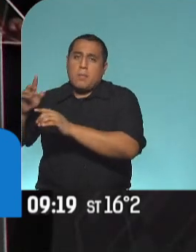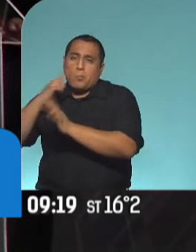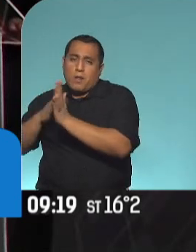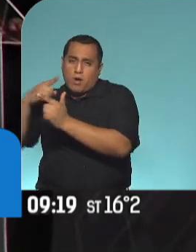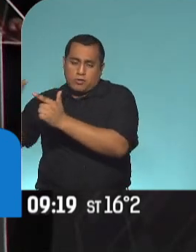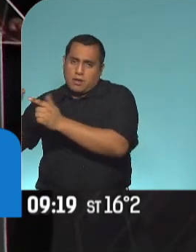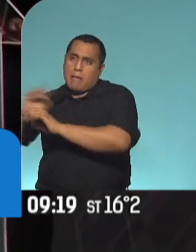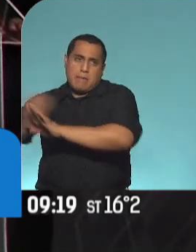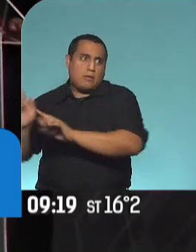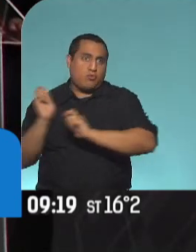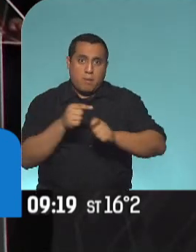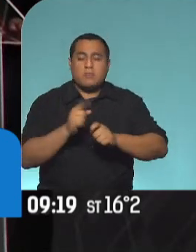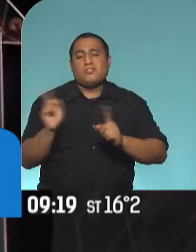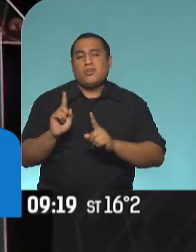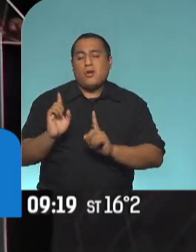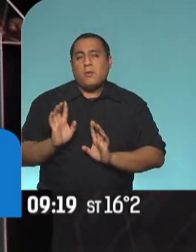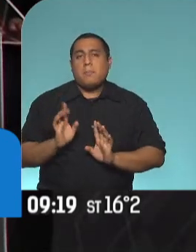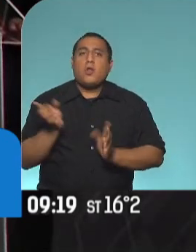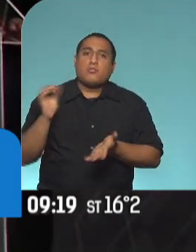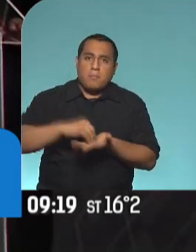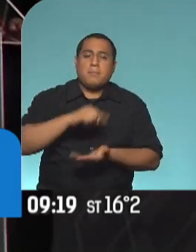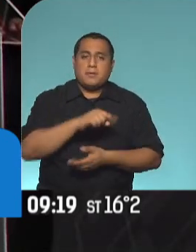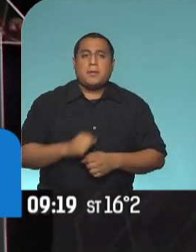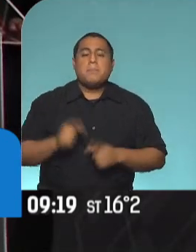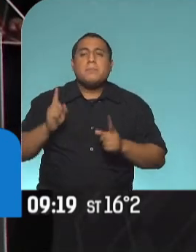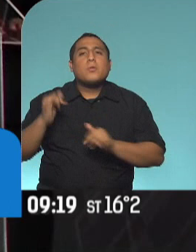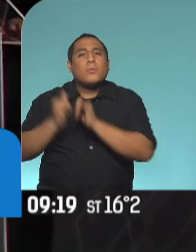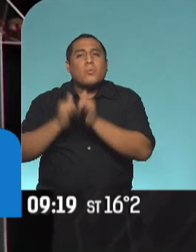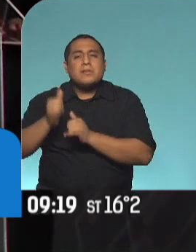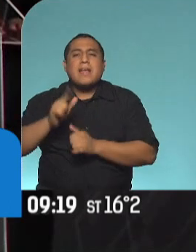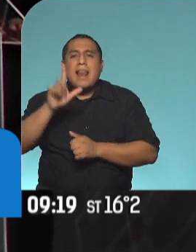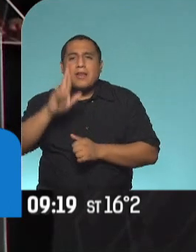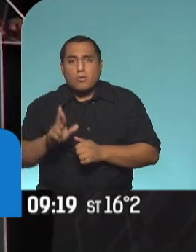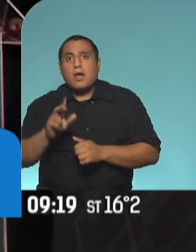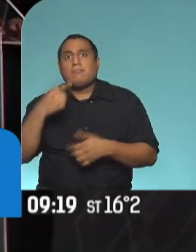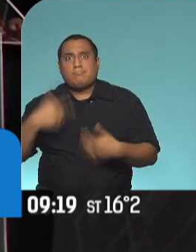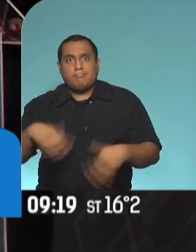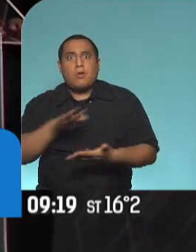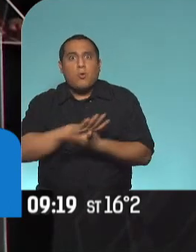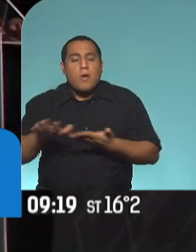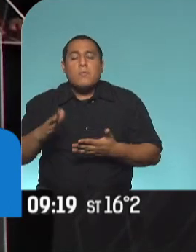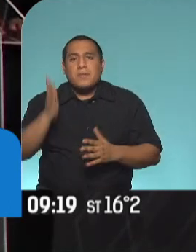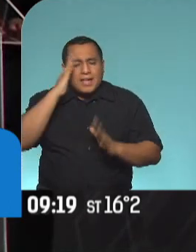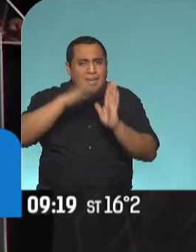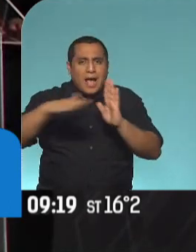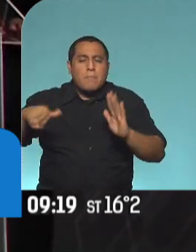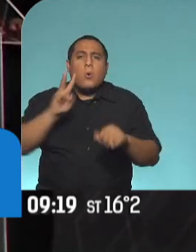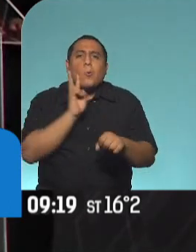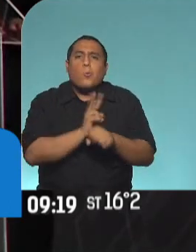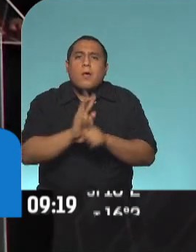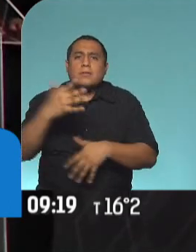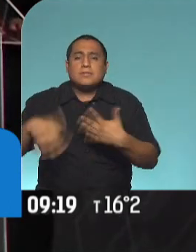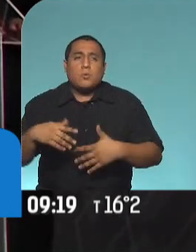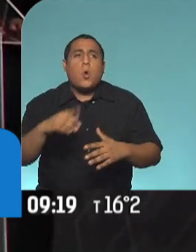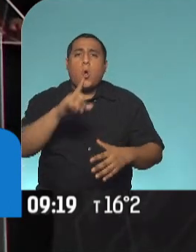Rioja destacaba el incremento que habían conquistado la provincia en la ampliación de camas de cuidados intensivos en los